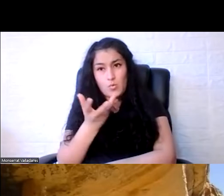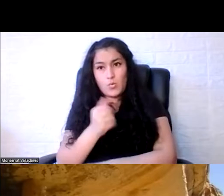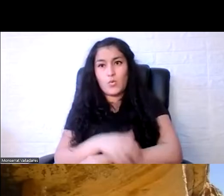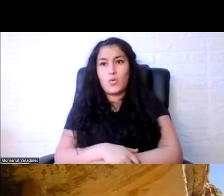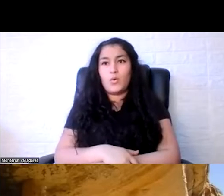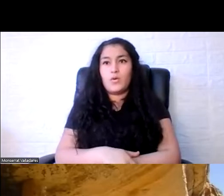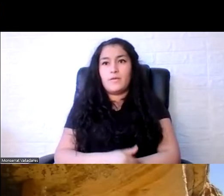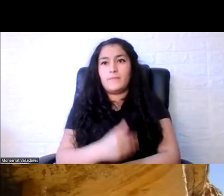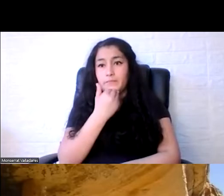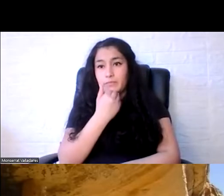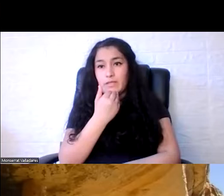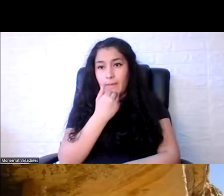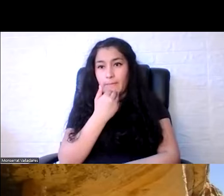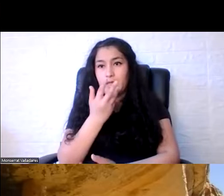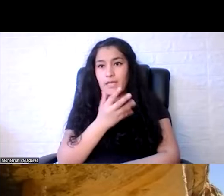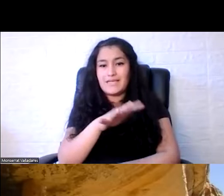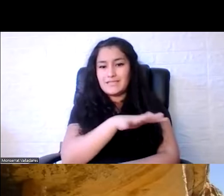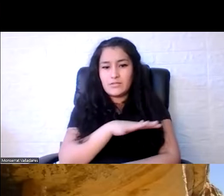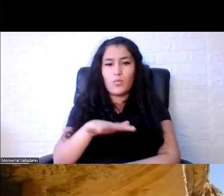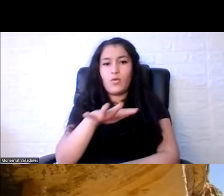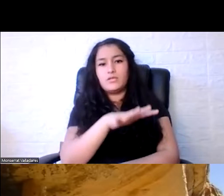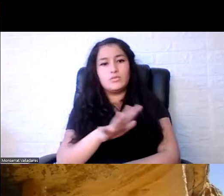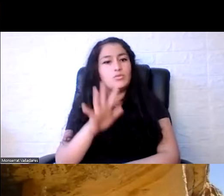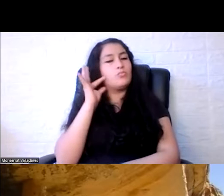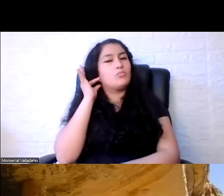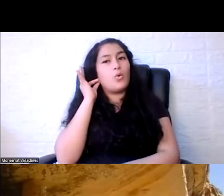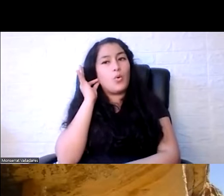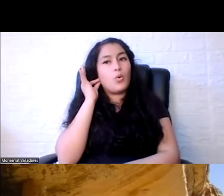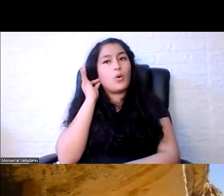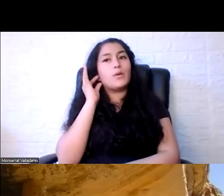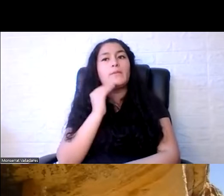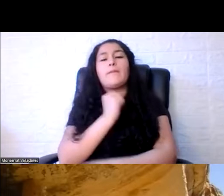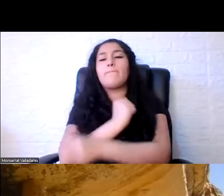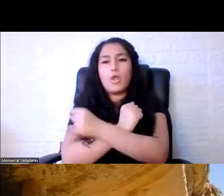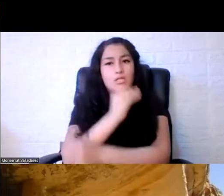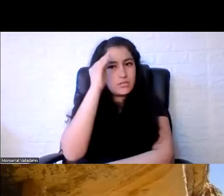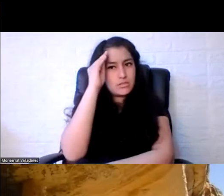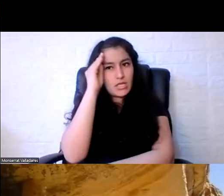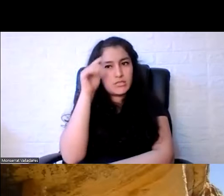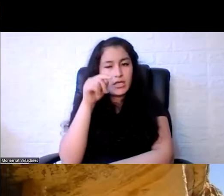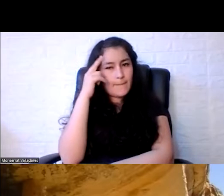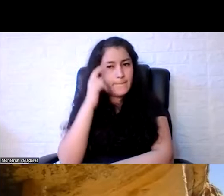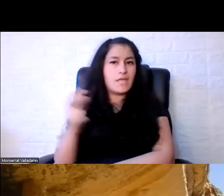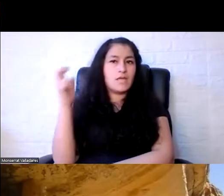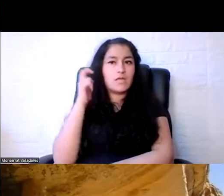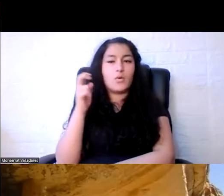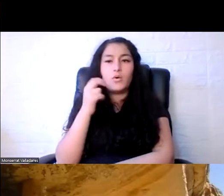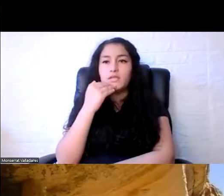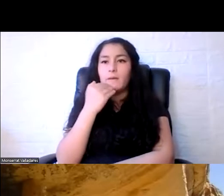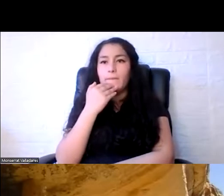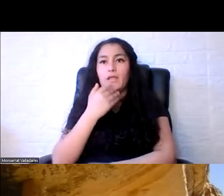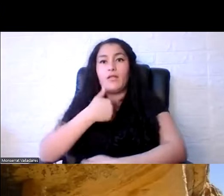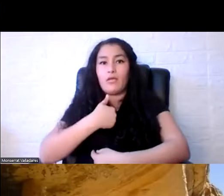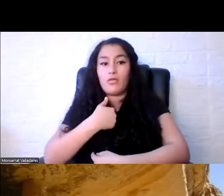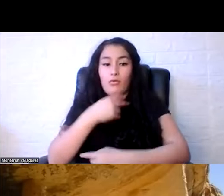también de la situación de las mujeres en las policías en México y algunas cuestiones que yo